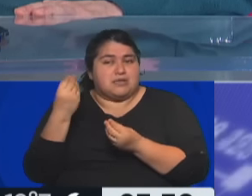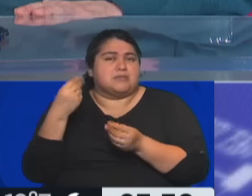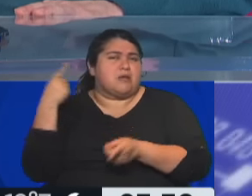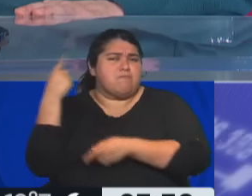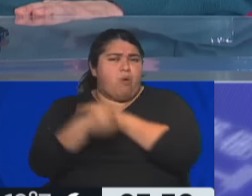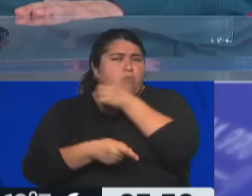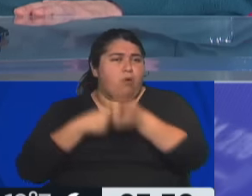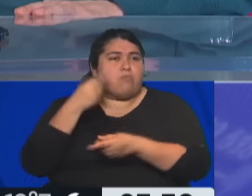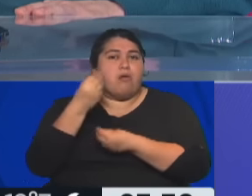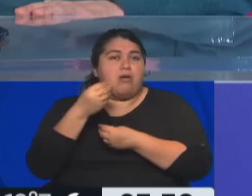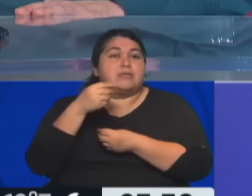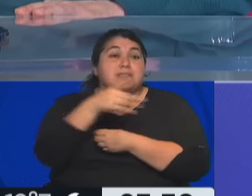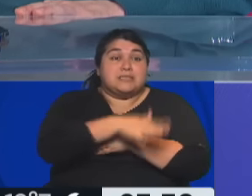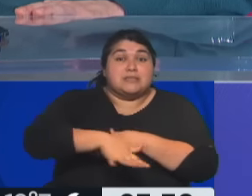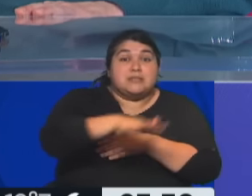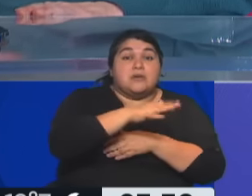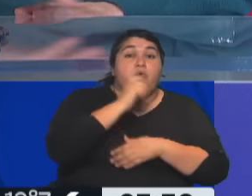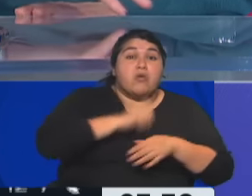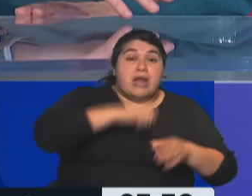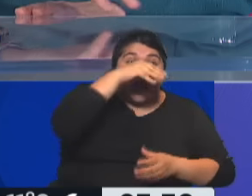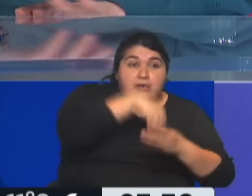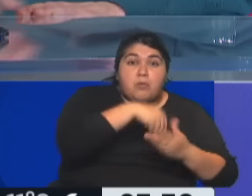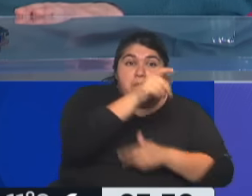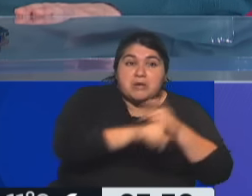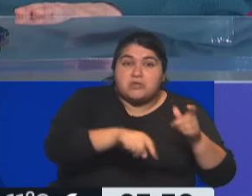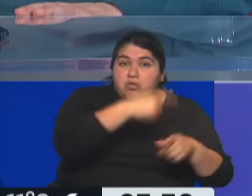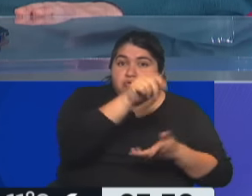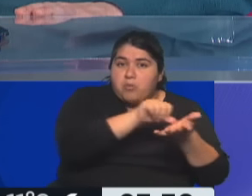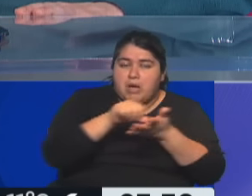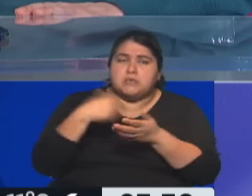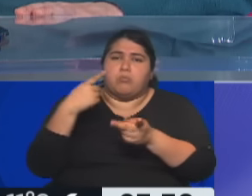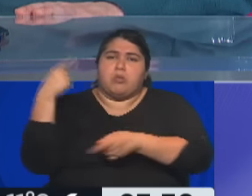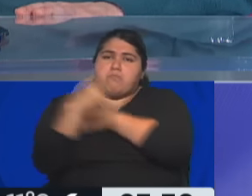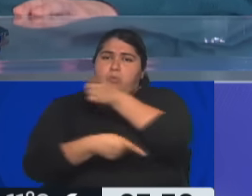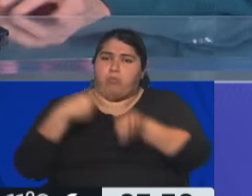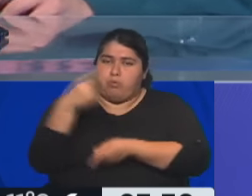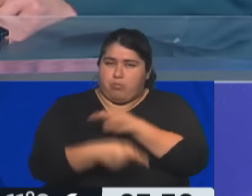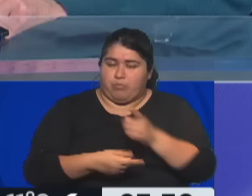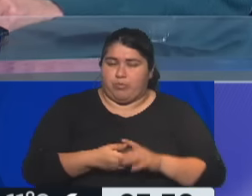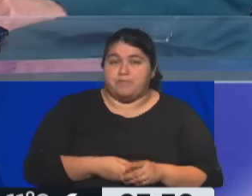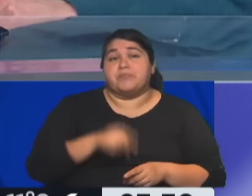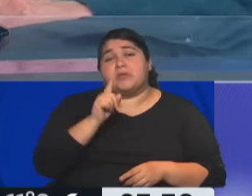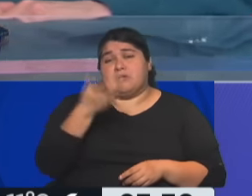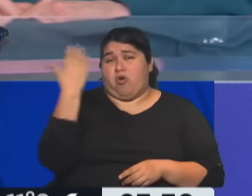mercenarios instructores dentro del territorio ucraniano, algo que pasó en los últimos días con los instructores suecos,